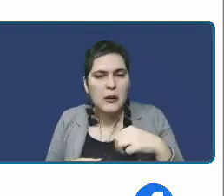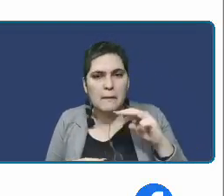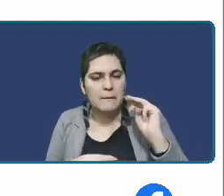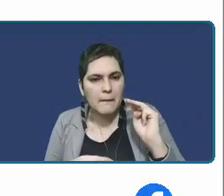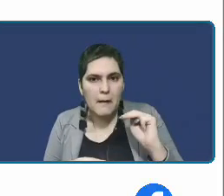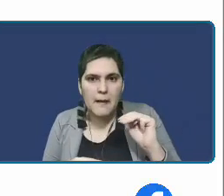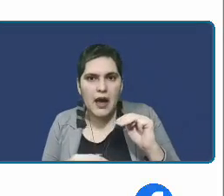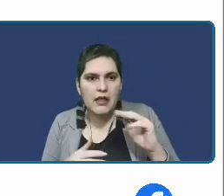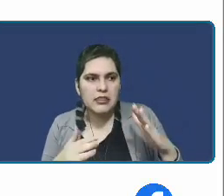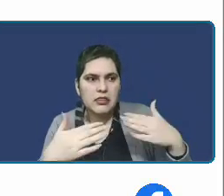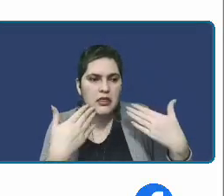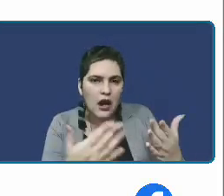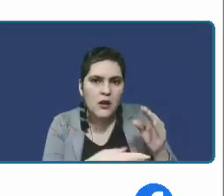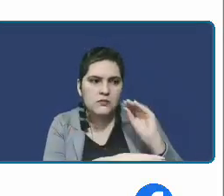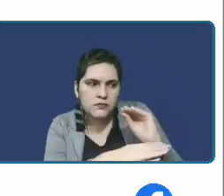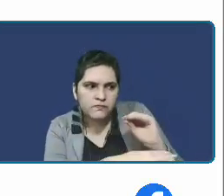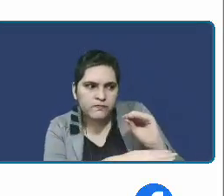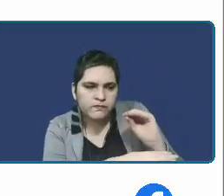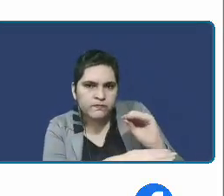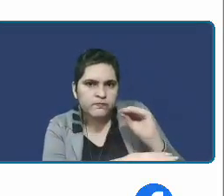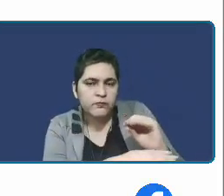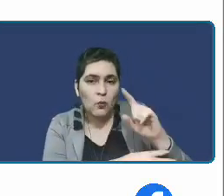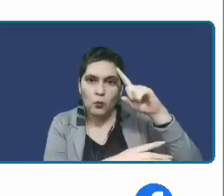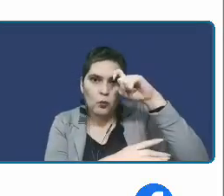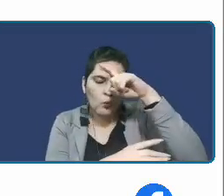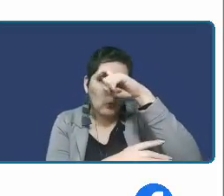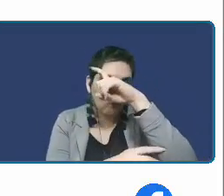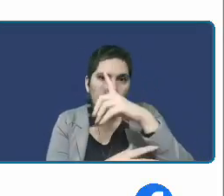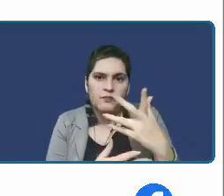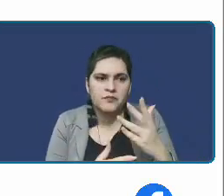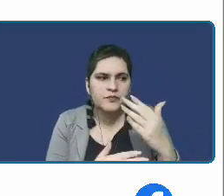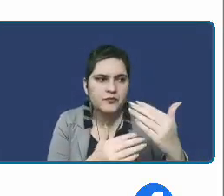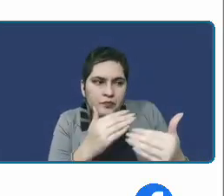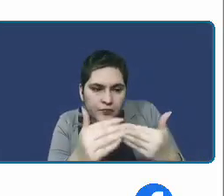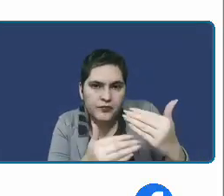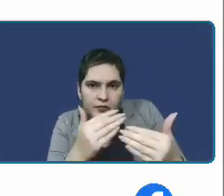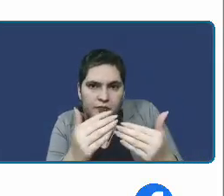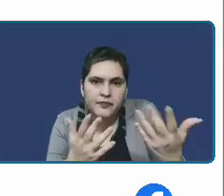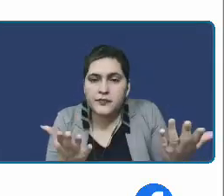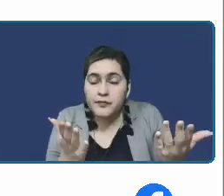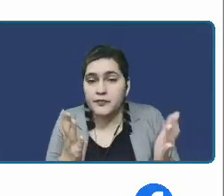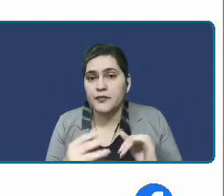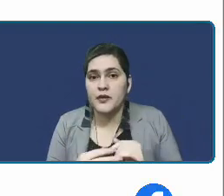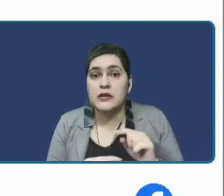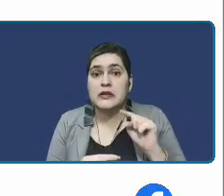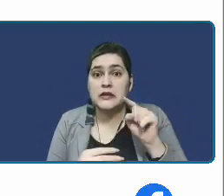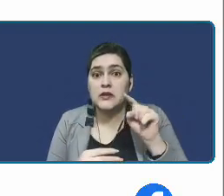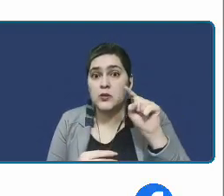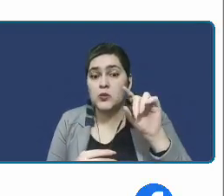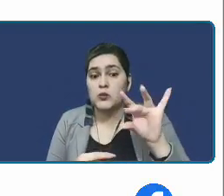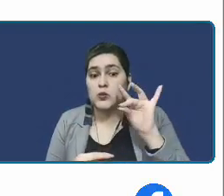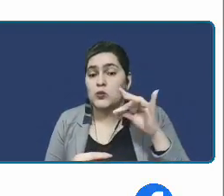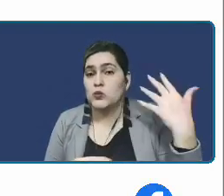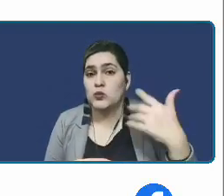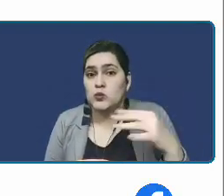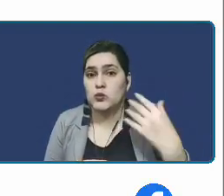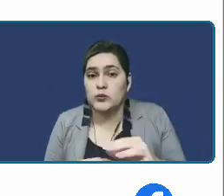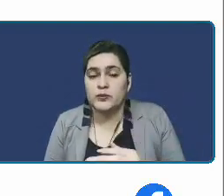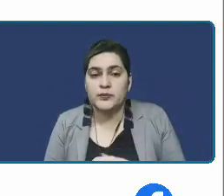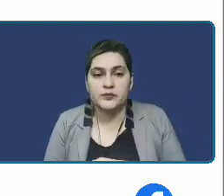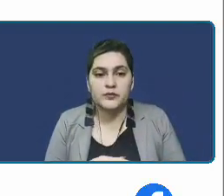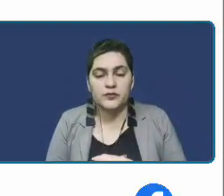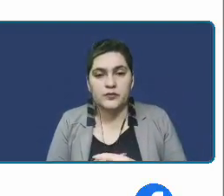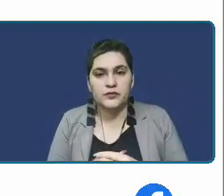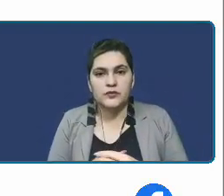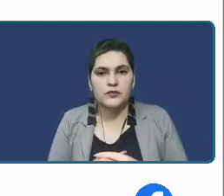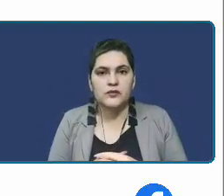estos alimentos a los niños en las distintas etapas. Entonces es un gran punto. Uno no puede poner